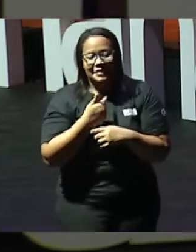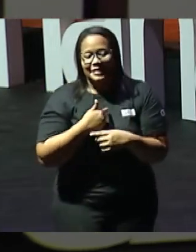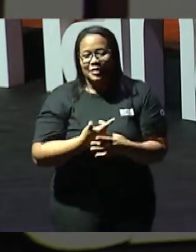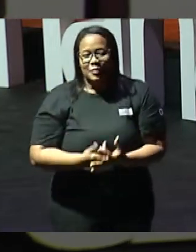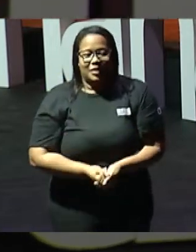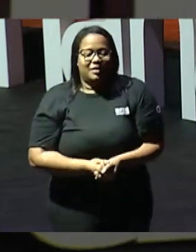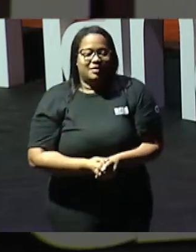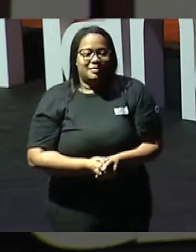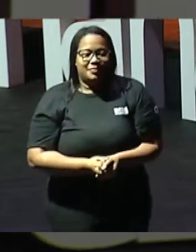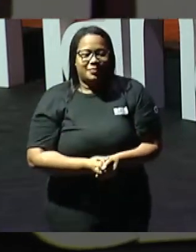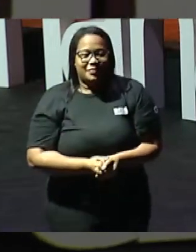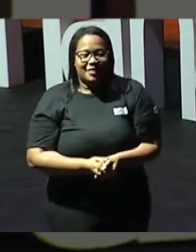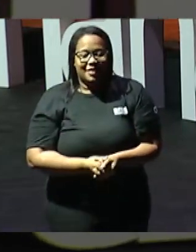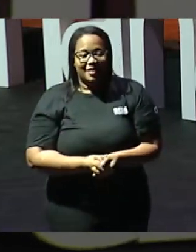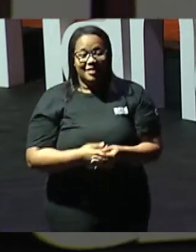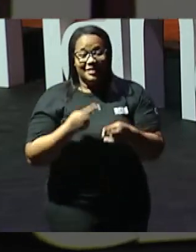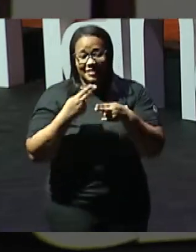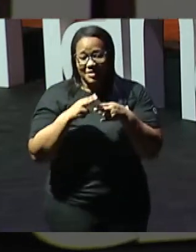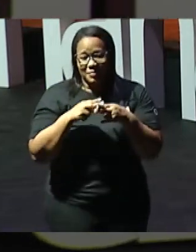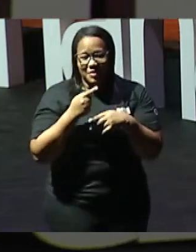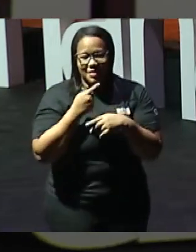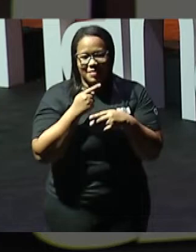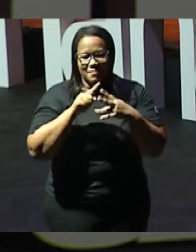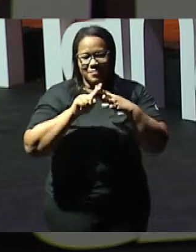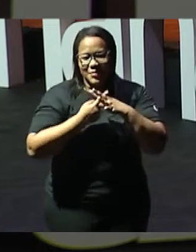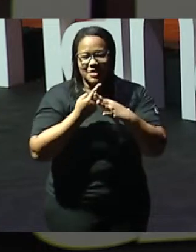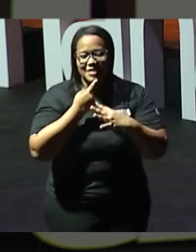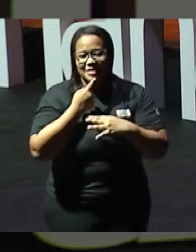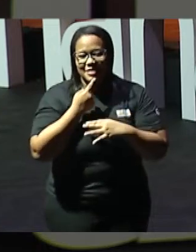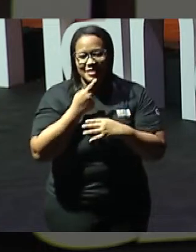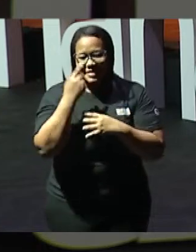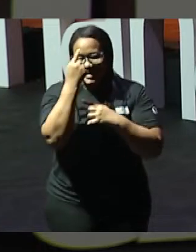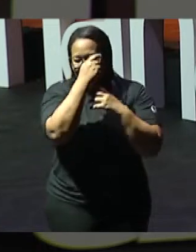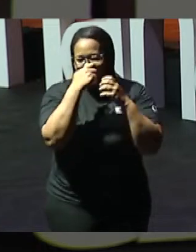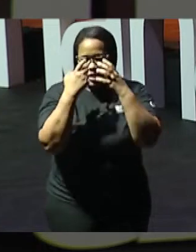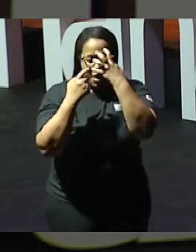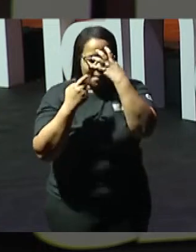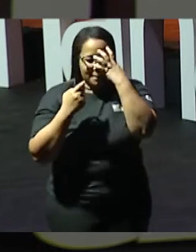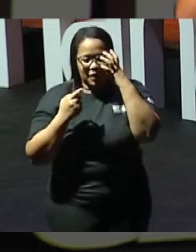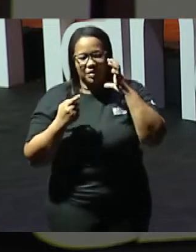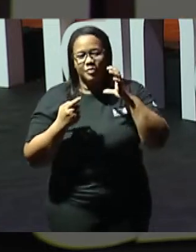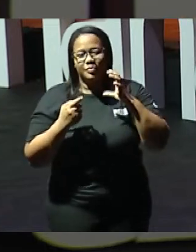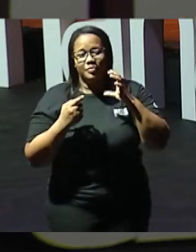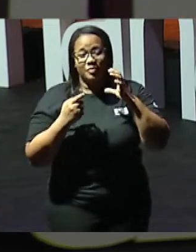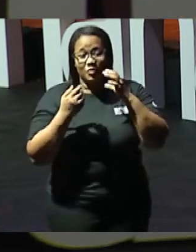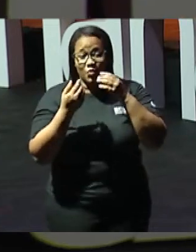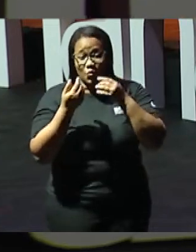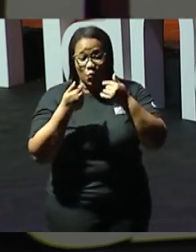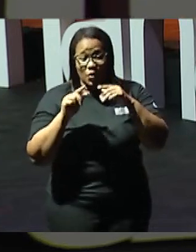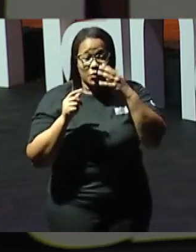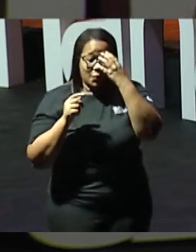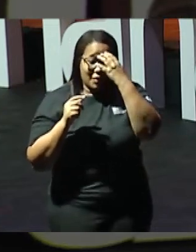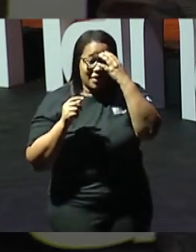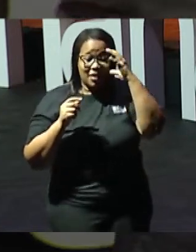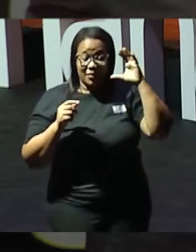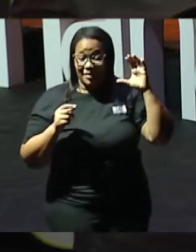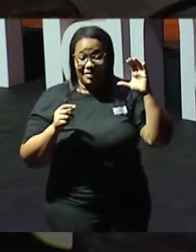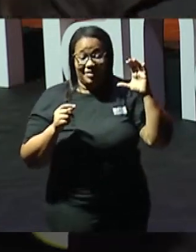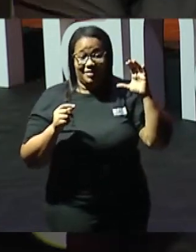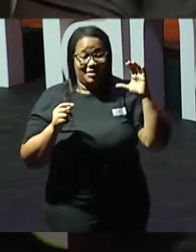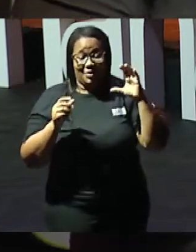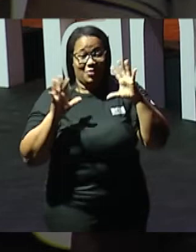y de repente comienza a quitarme está venda y cuando me la quitan es una vaina muy loca